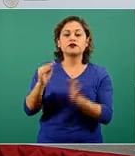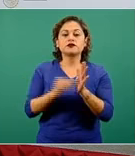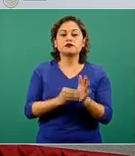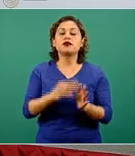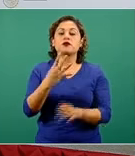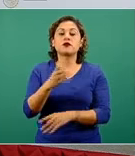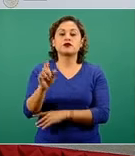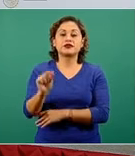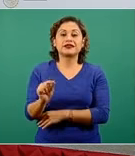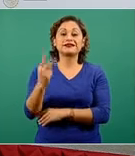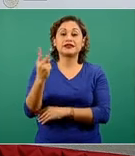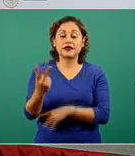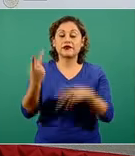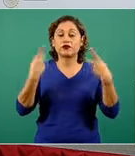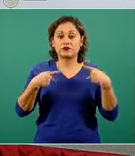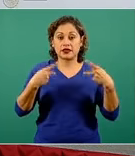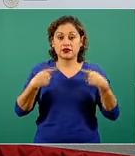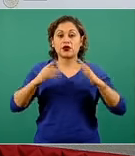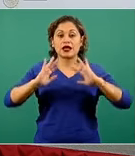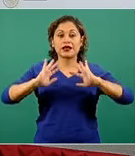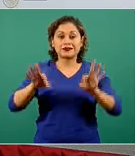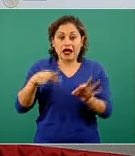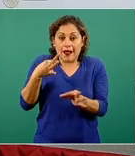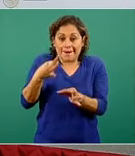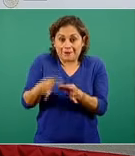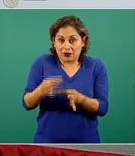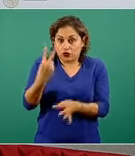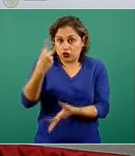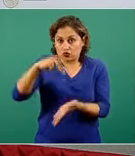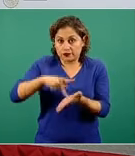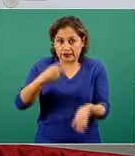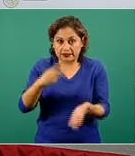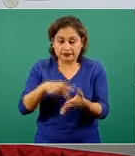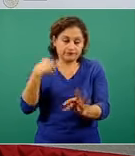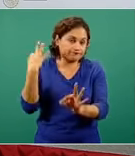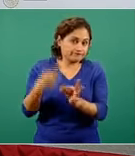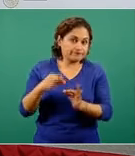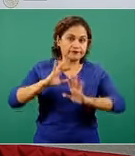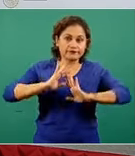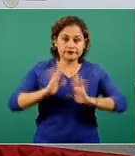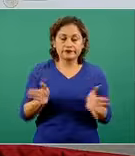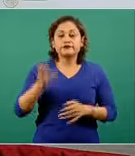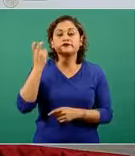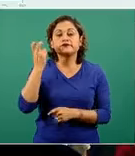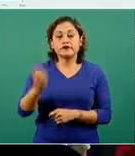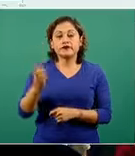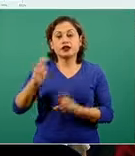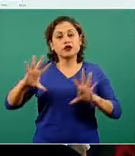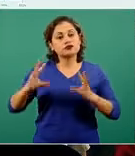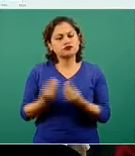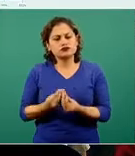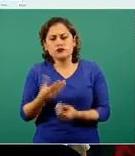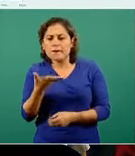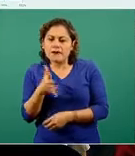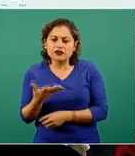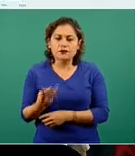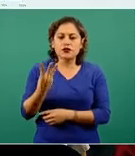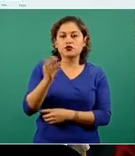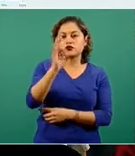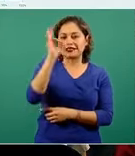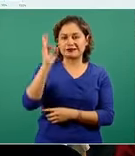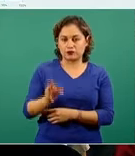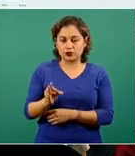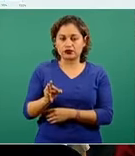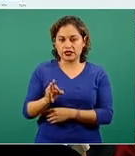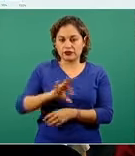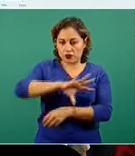22.472 son las personas que hasta el momento ya han recibido la segunda dosis, y bueno, representarían el 3% de todas estas